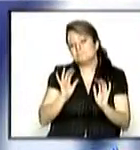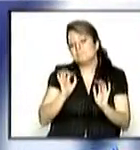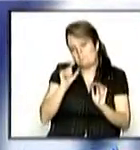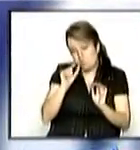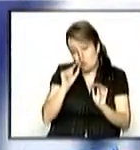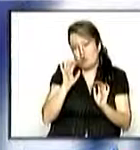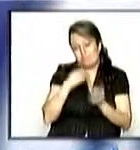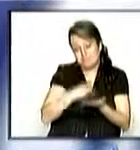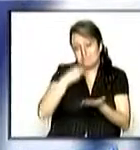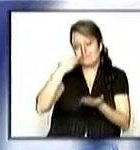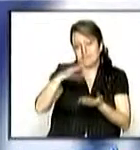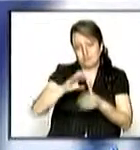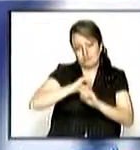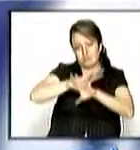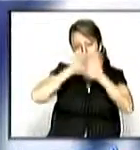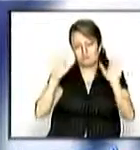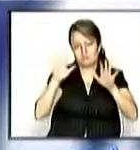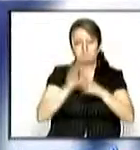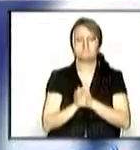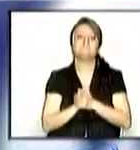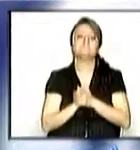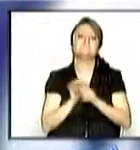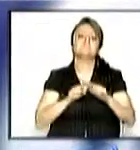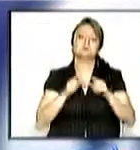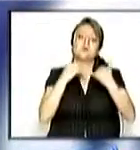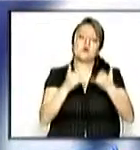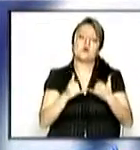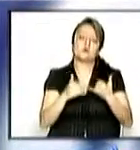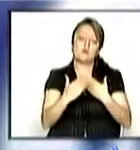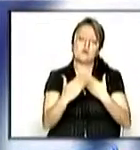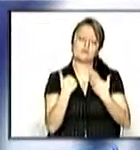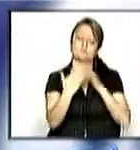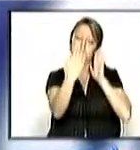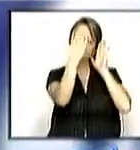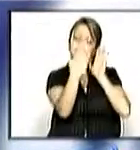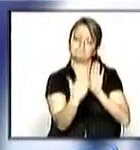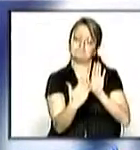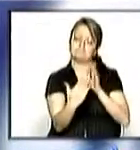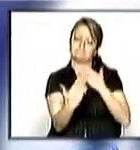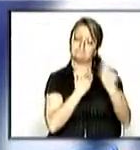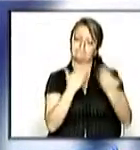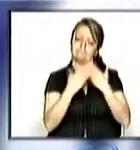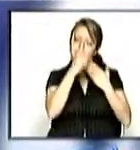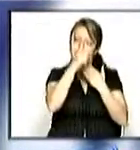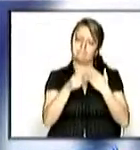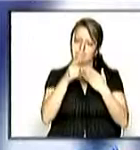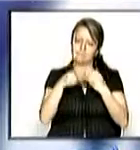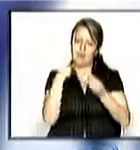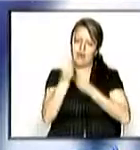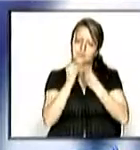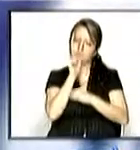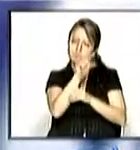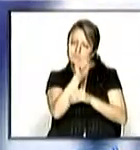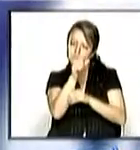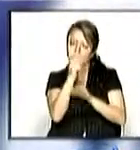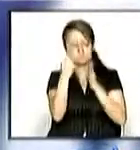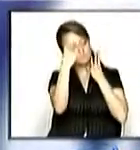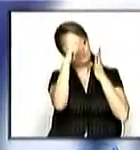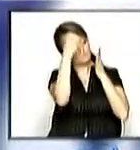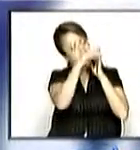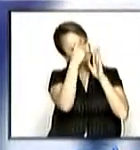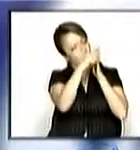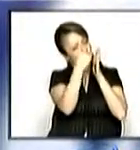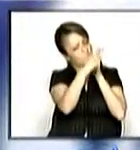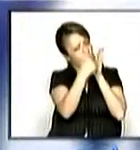con aleaciones metálicas. Nosotros en los consultorios lo que hacemos es un test de sensibilidad hacia